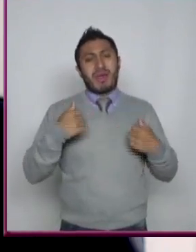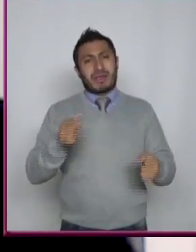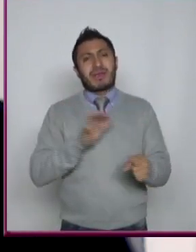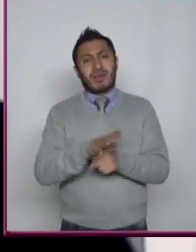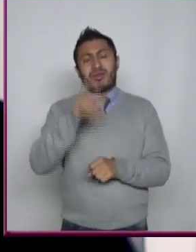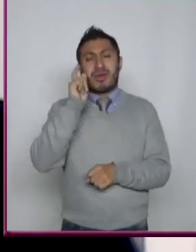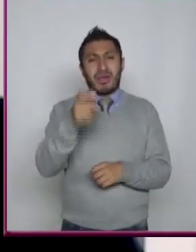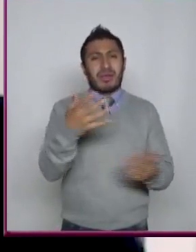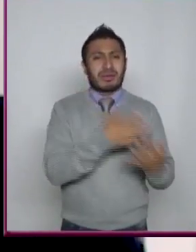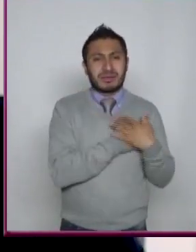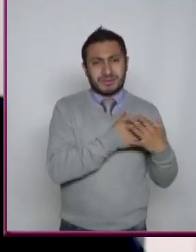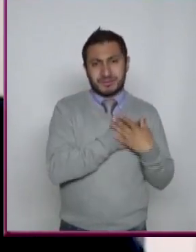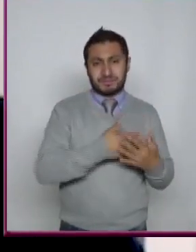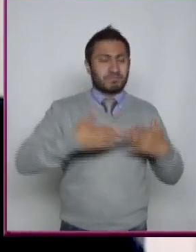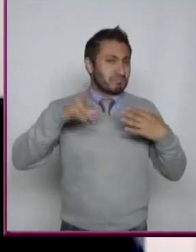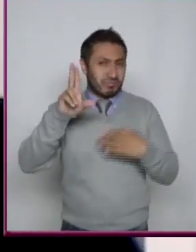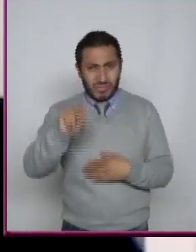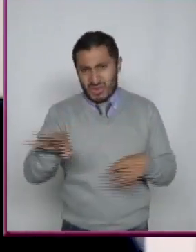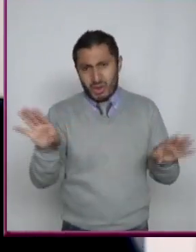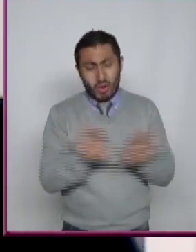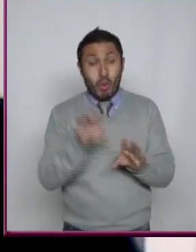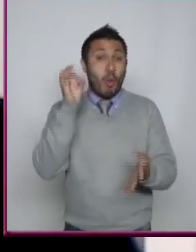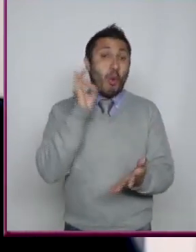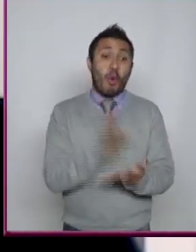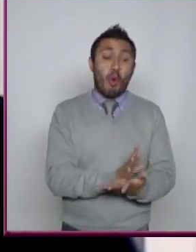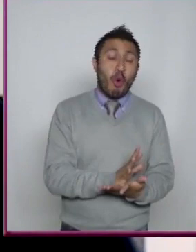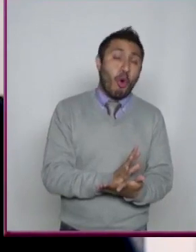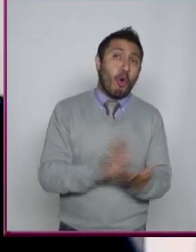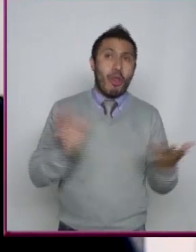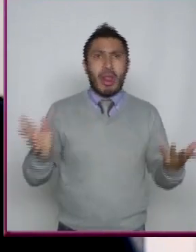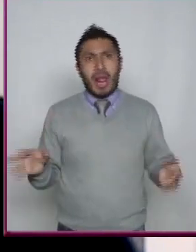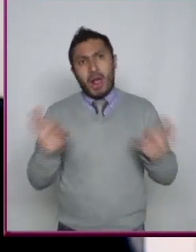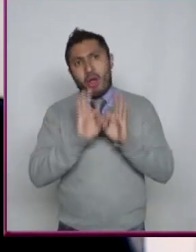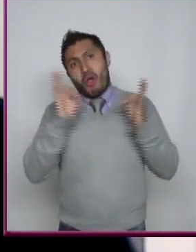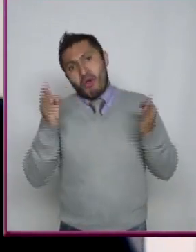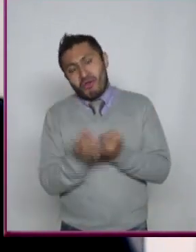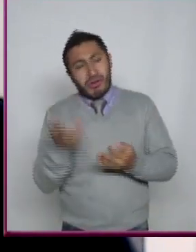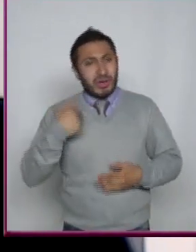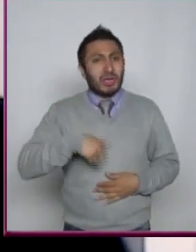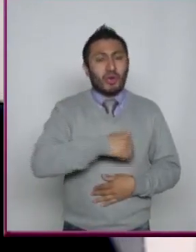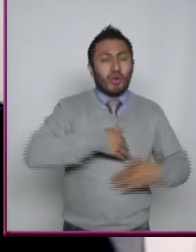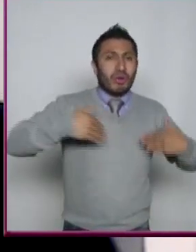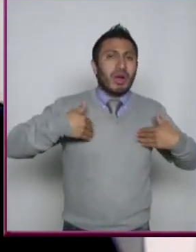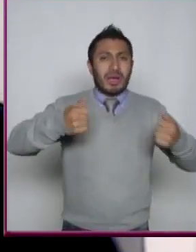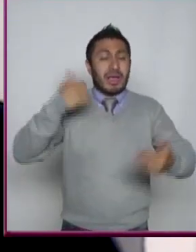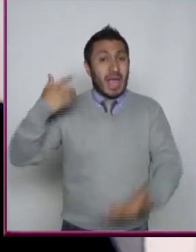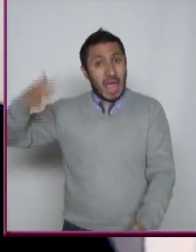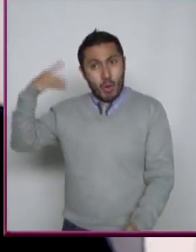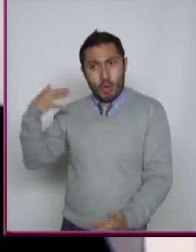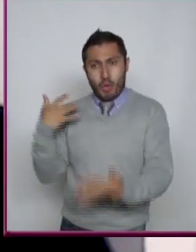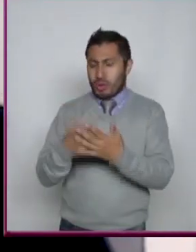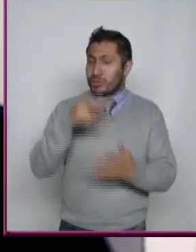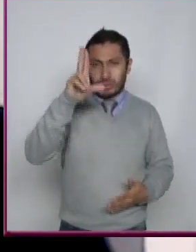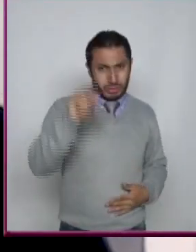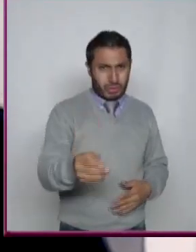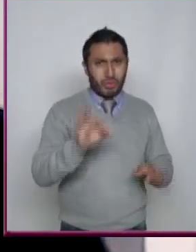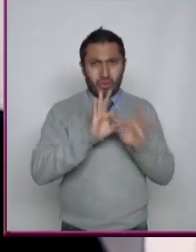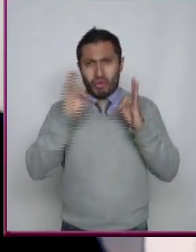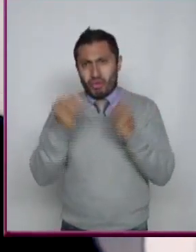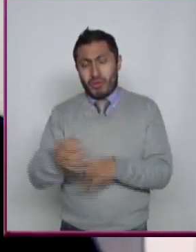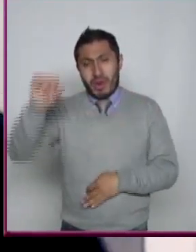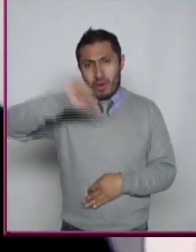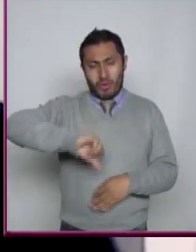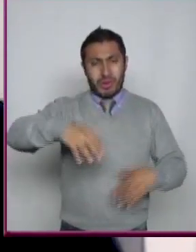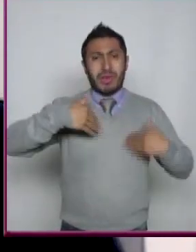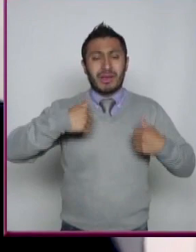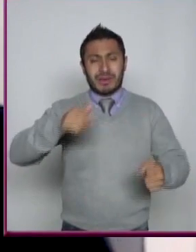el amor no es la única ni es la forma en la que lo hemos entendido desde siempre. De hecho, la forma en la que hoy entendemos